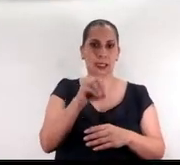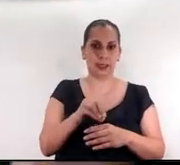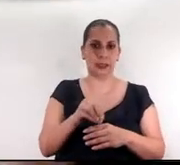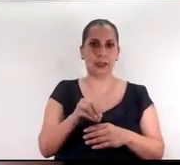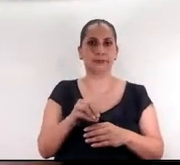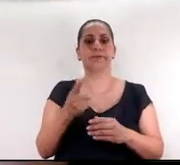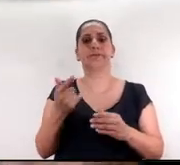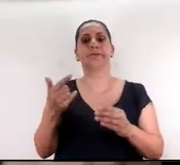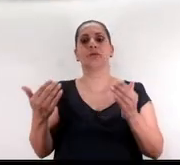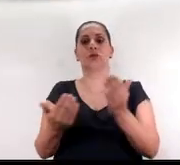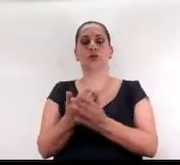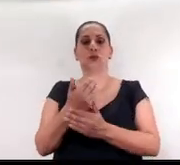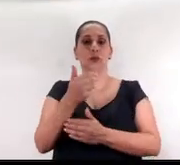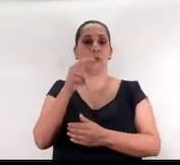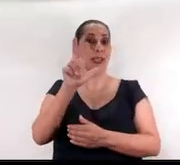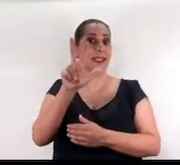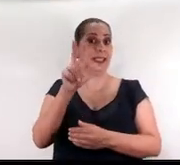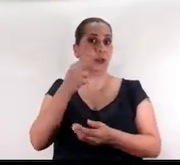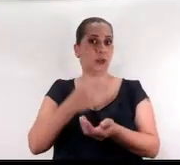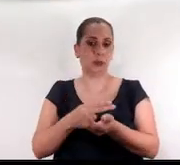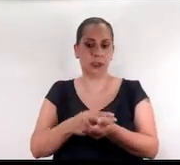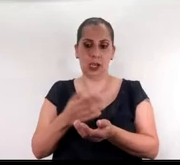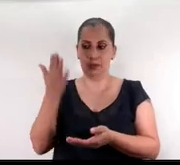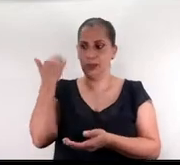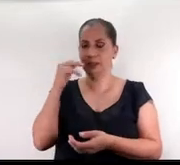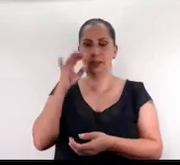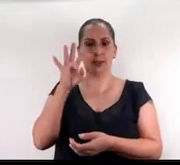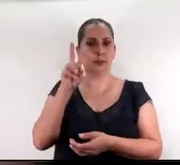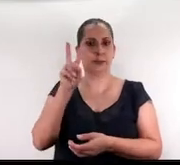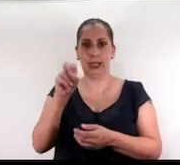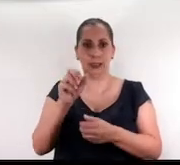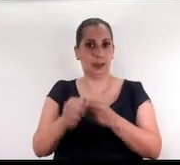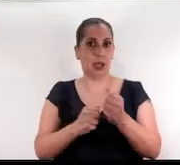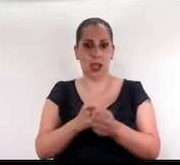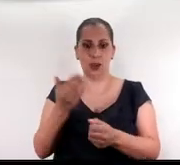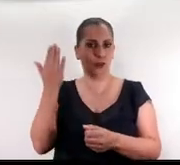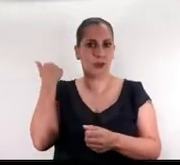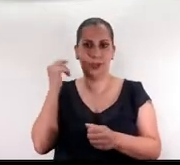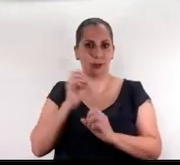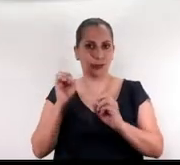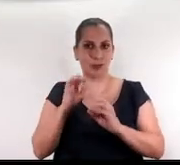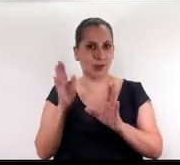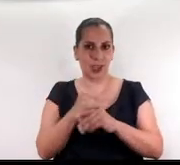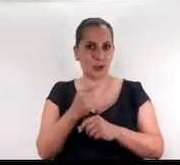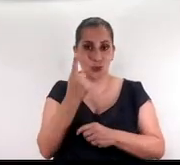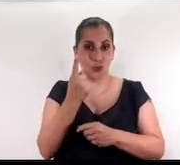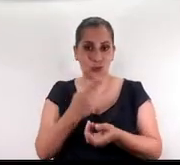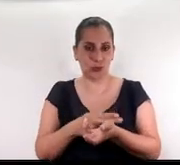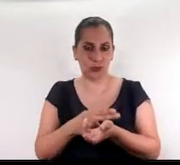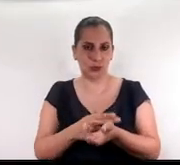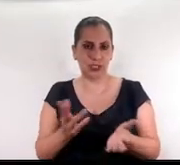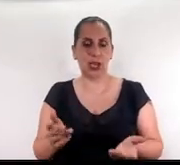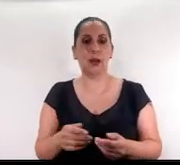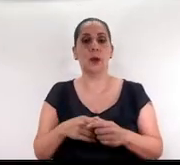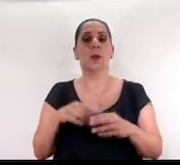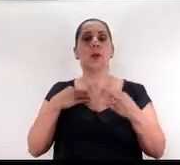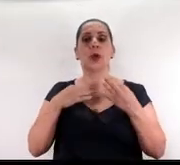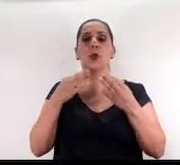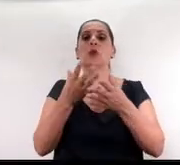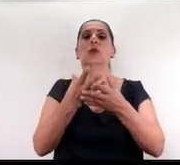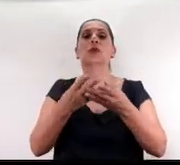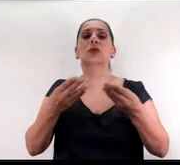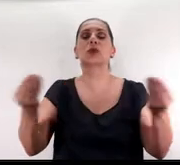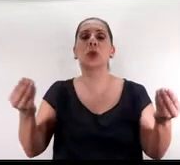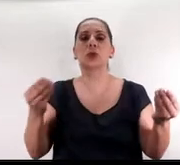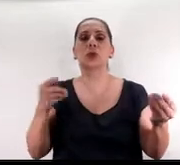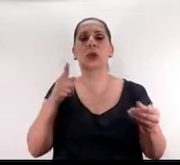construir 3 nuevos hospitales cuando en 20 años atrás no se había construido uno solo, y porque desaté esa maraña que